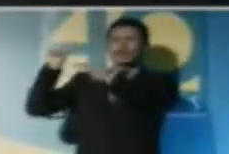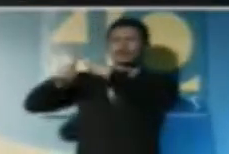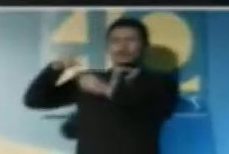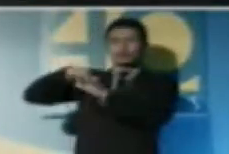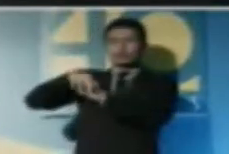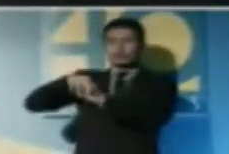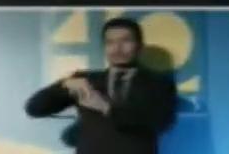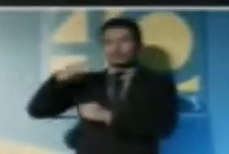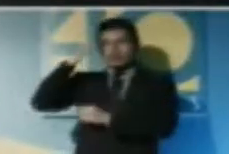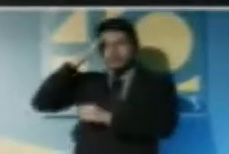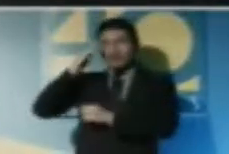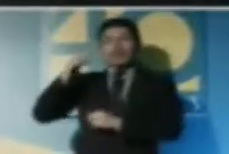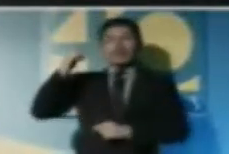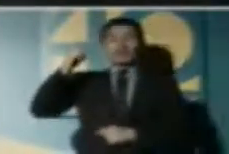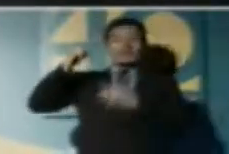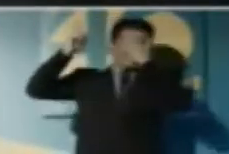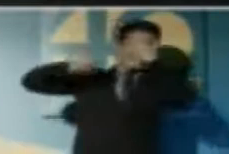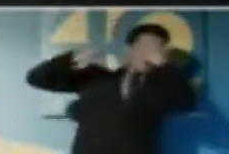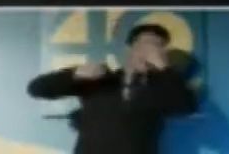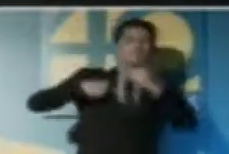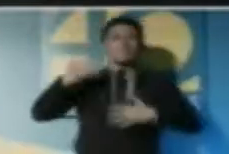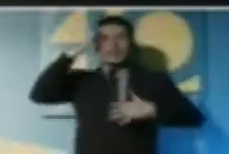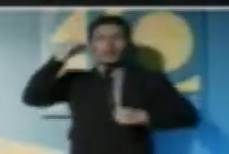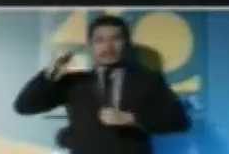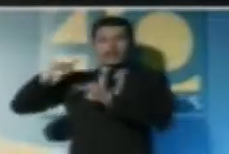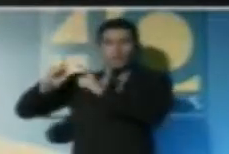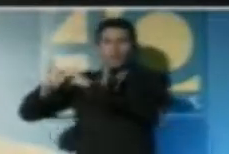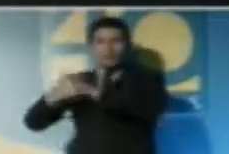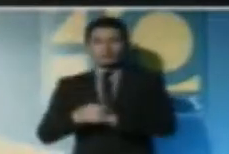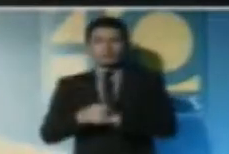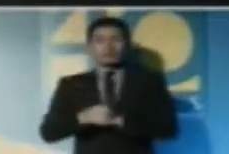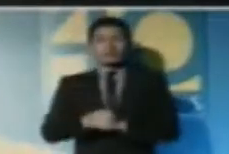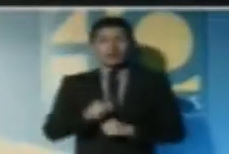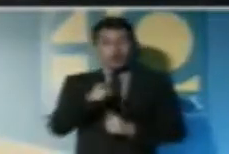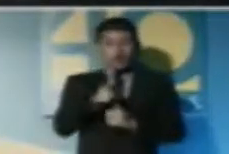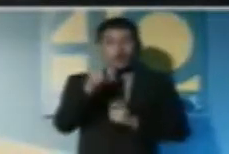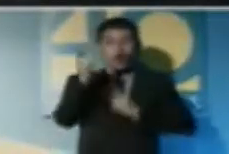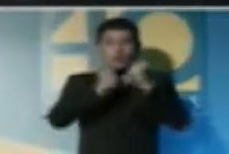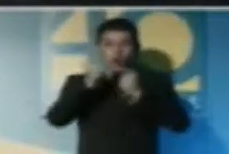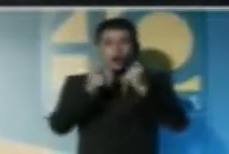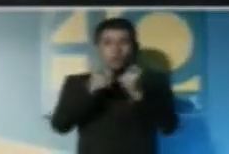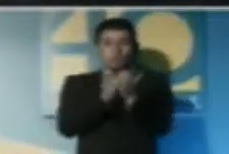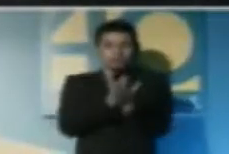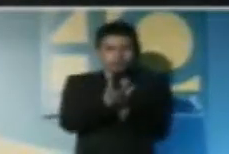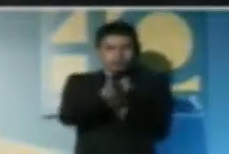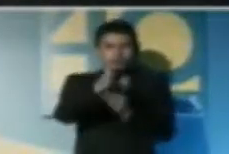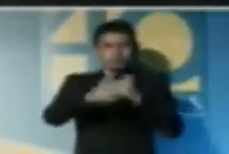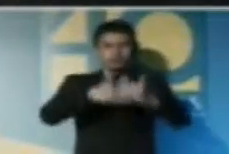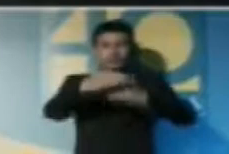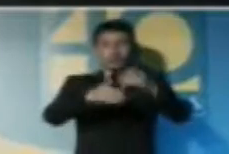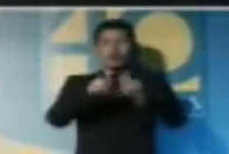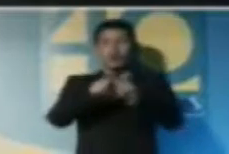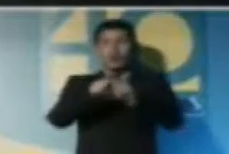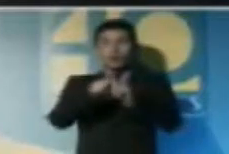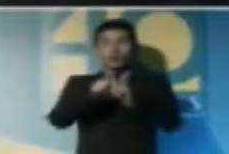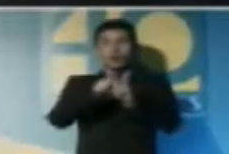interrumpidos por 4 de dictadura militar. El crecimiento económico ha sido sostenido y por muchos años se ha ubicado por